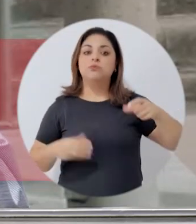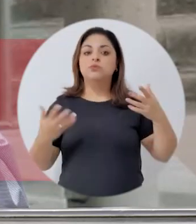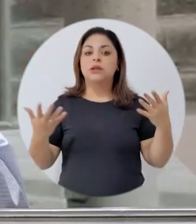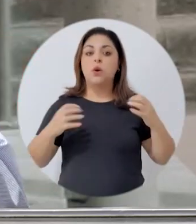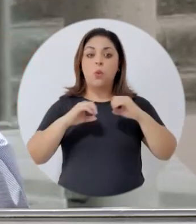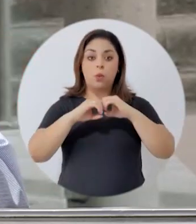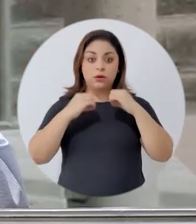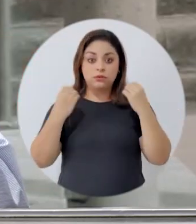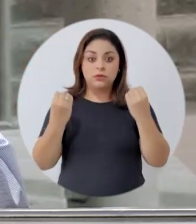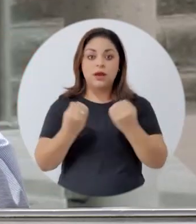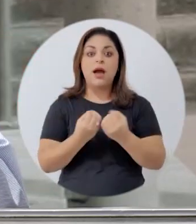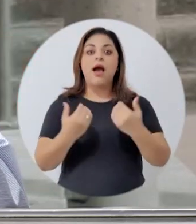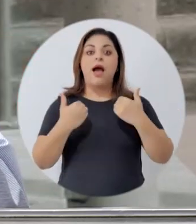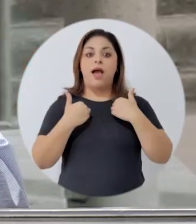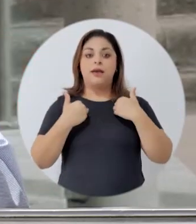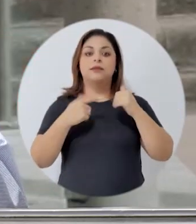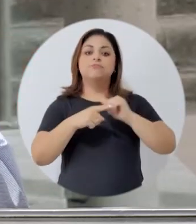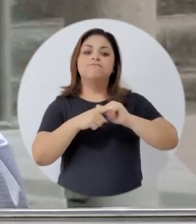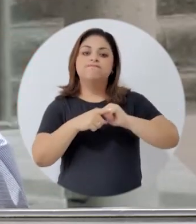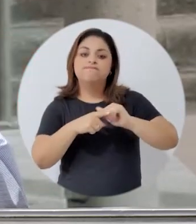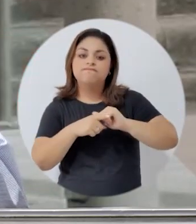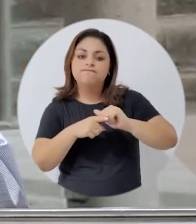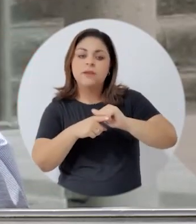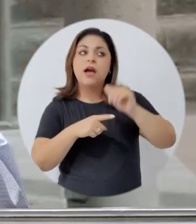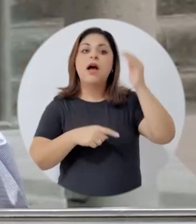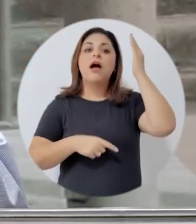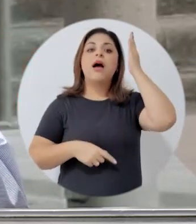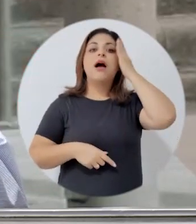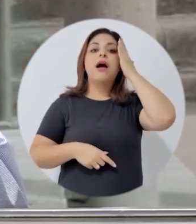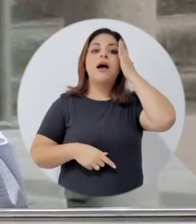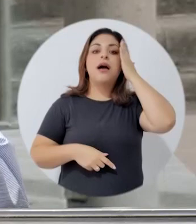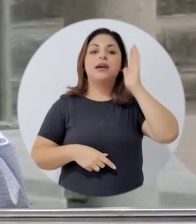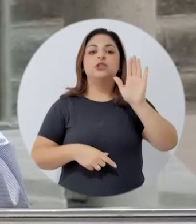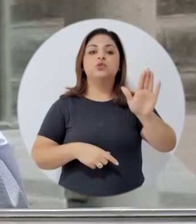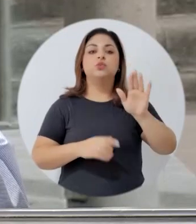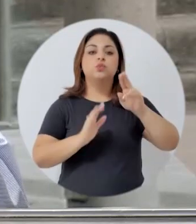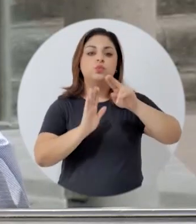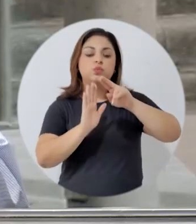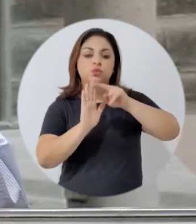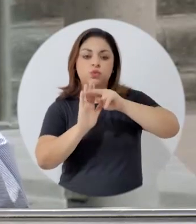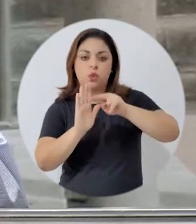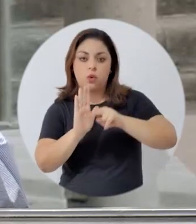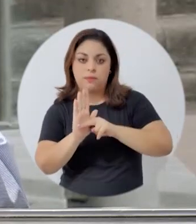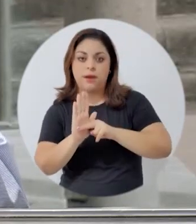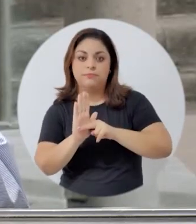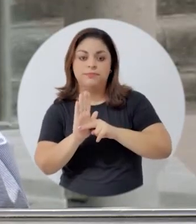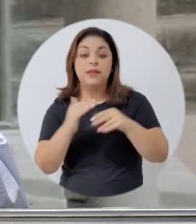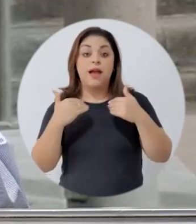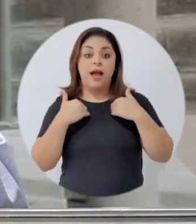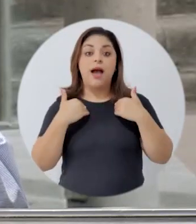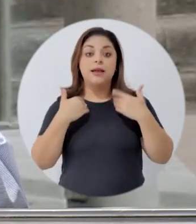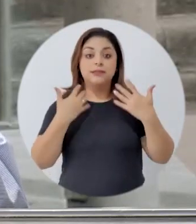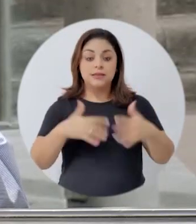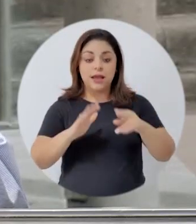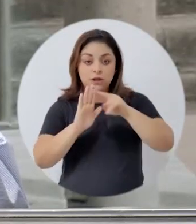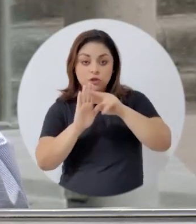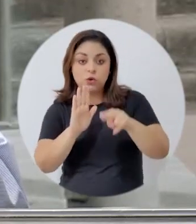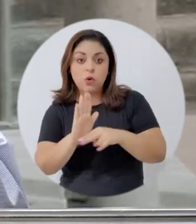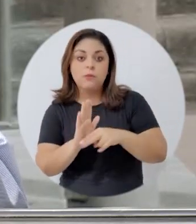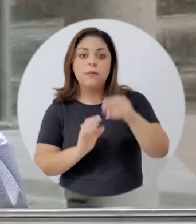las organizaciones estén capacitadas precisamente en la norma. Existe una